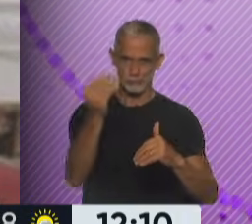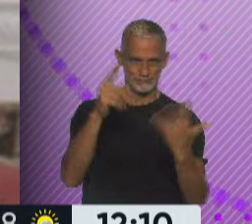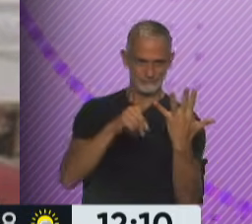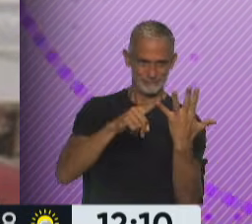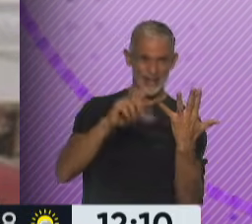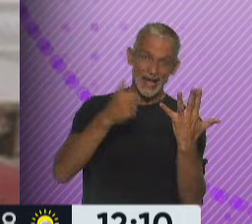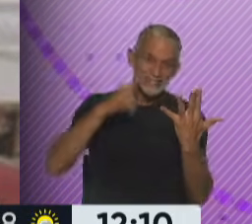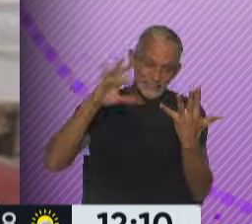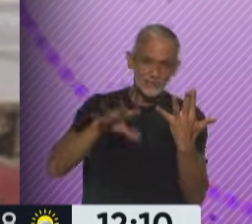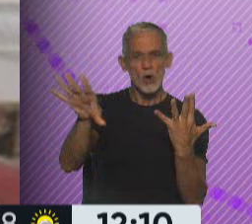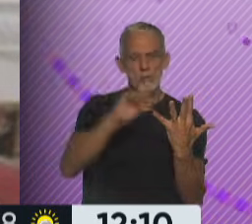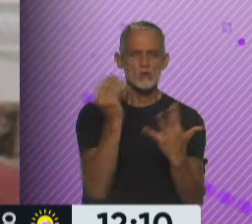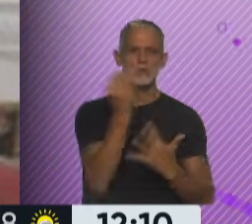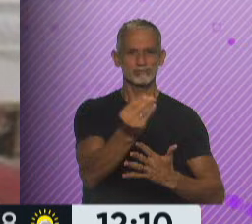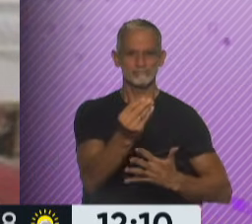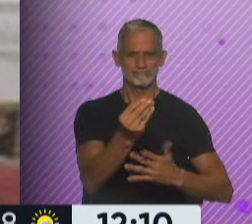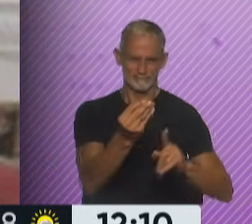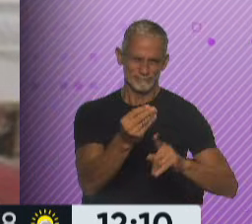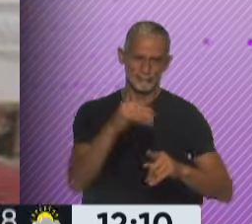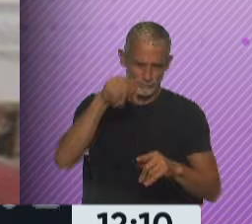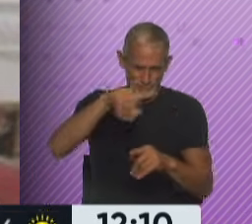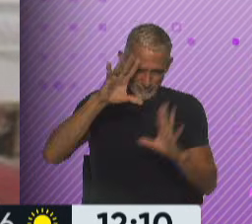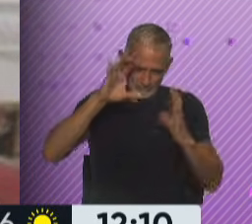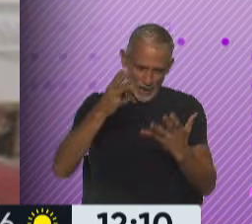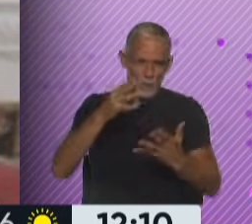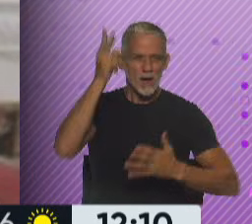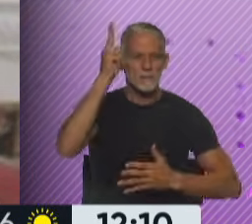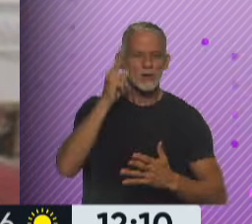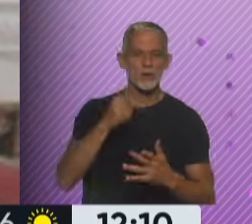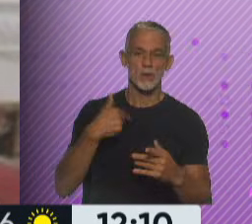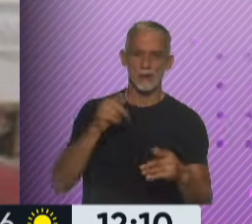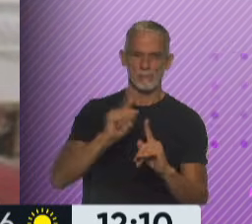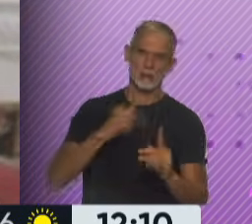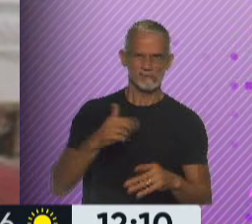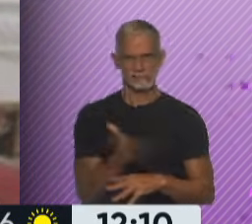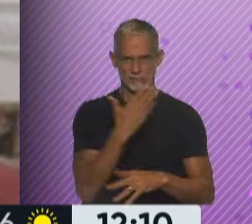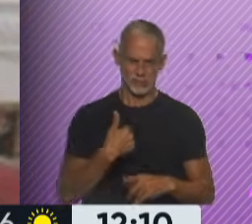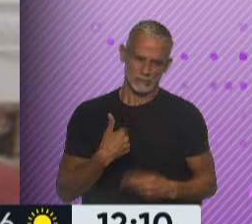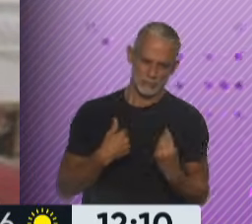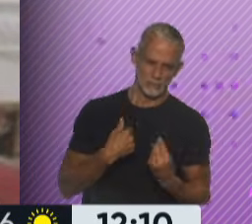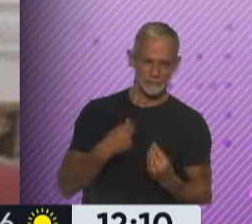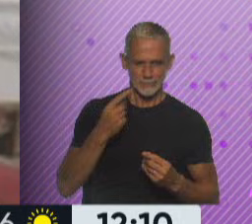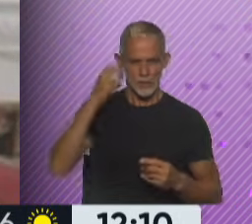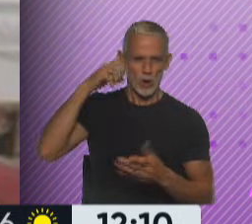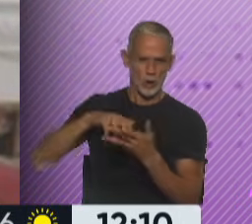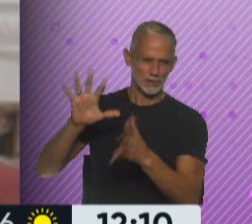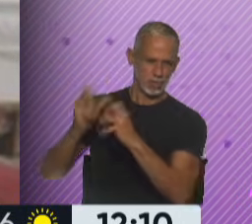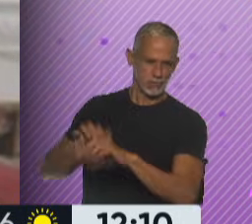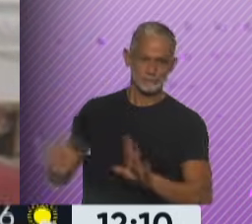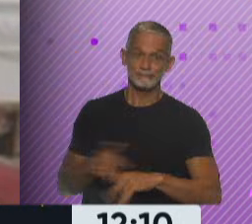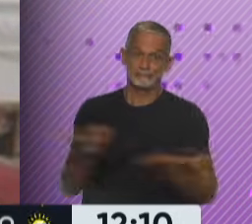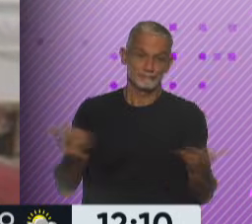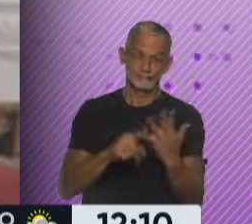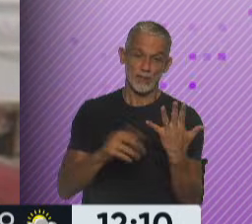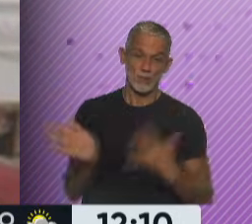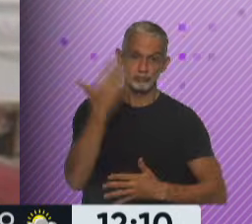Castillo fue elegido, justamente después ustedes recordarán ese autogolpe, la intención de desarmar el Congreso, incapacidad